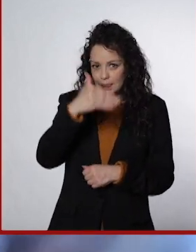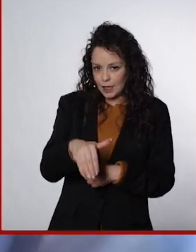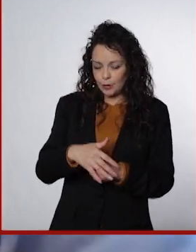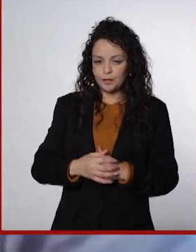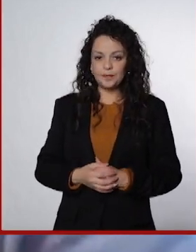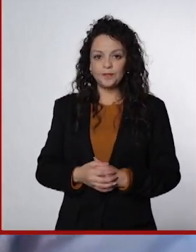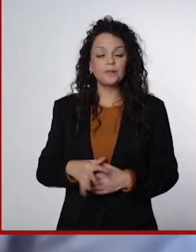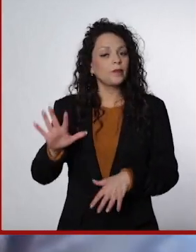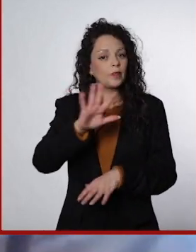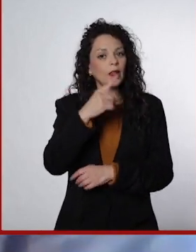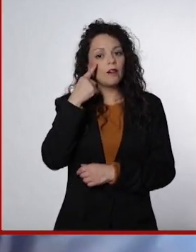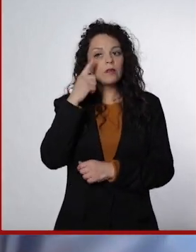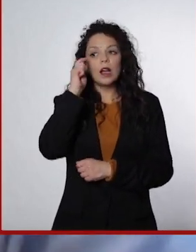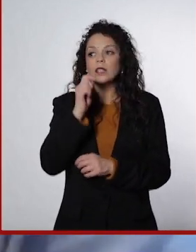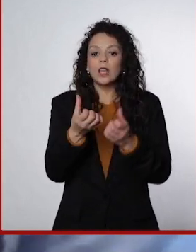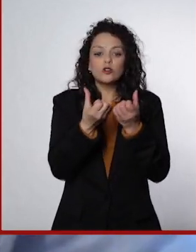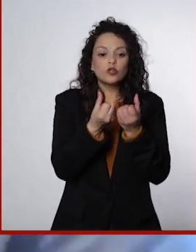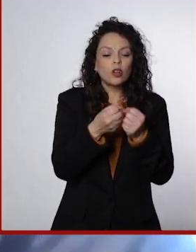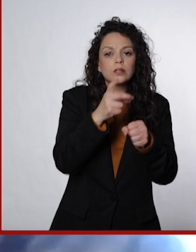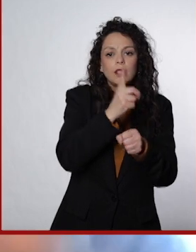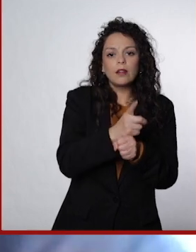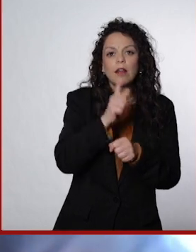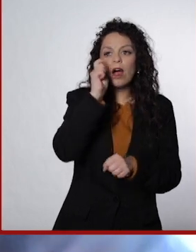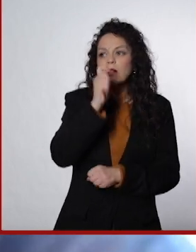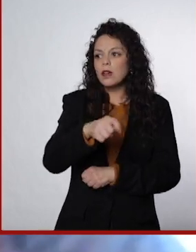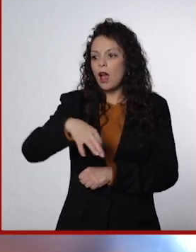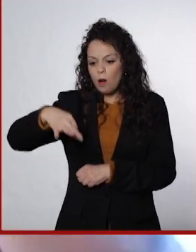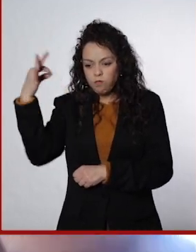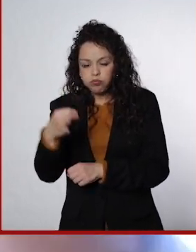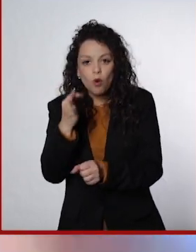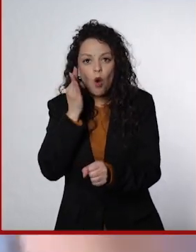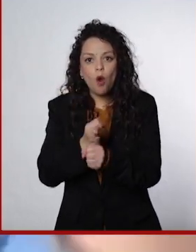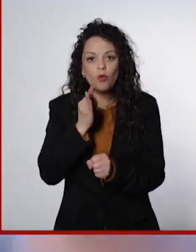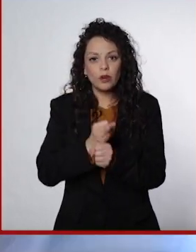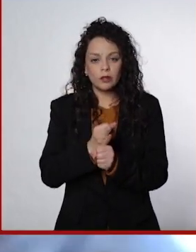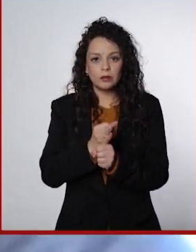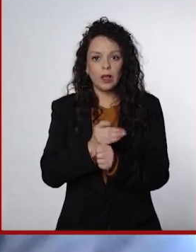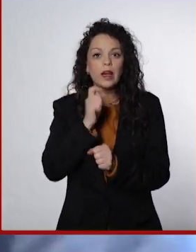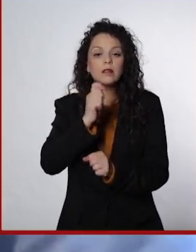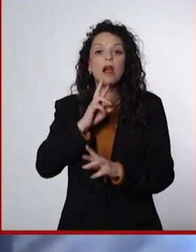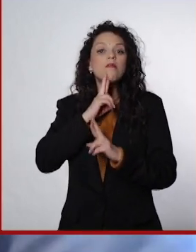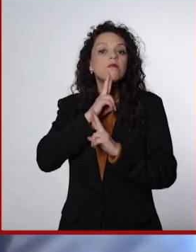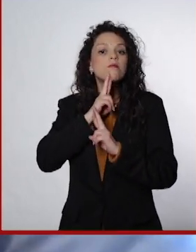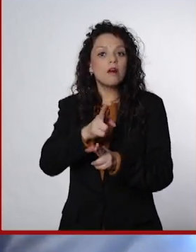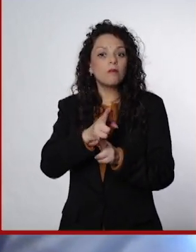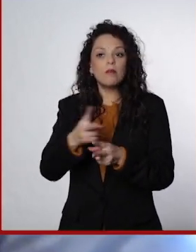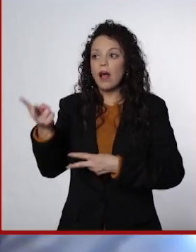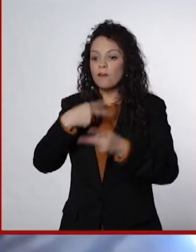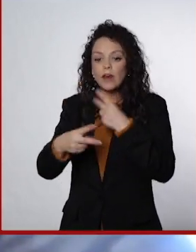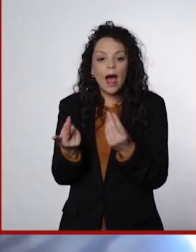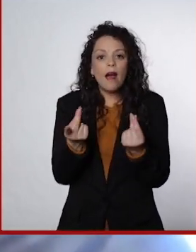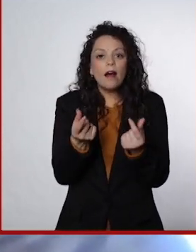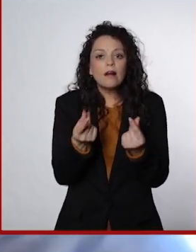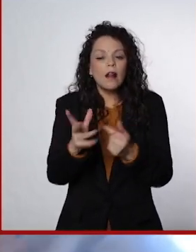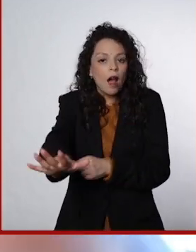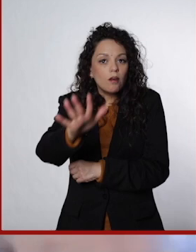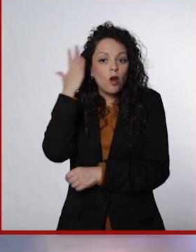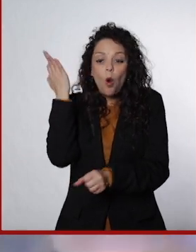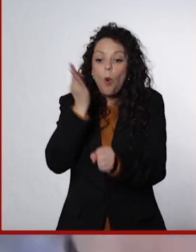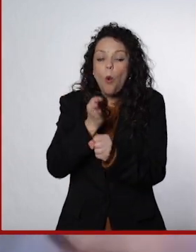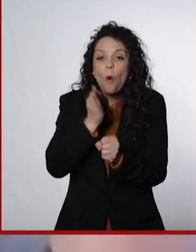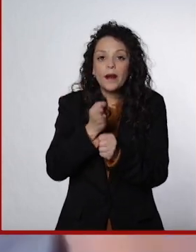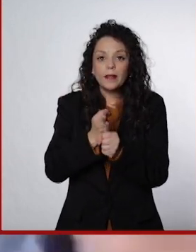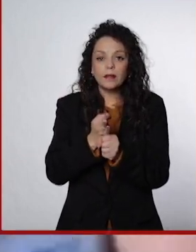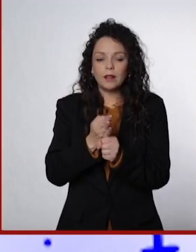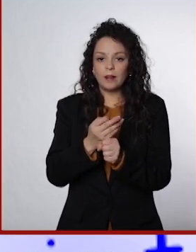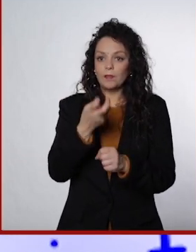en una sociedad de la inmediatez, de la hiperproductividad. Tienes que dar resultado en fa. Y parte de lo que está diciendo la comunicación no violenta